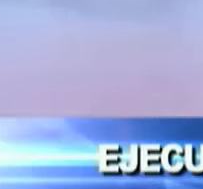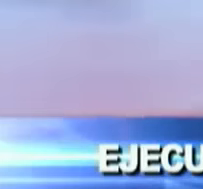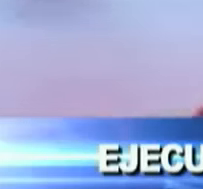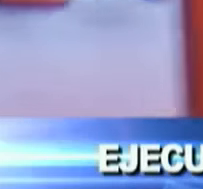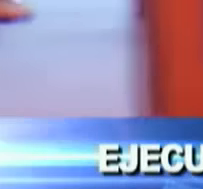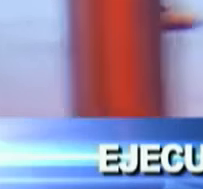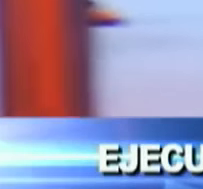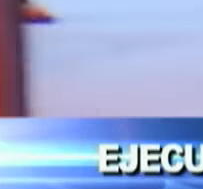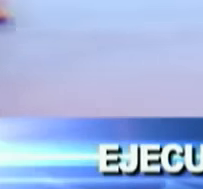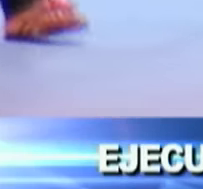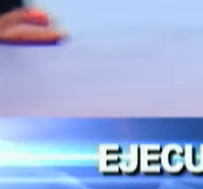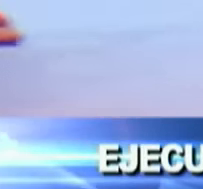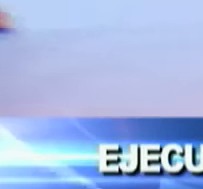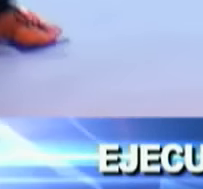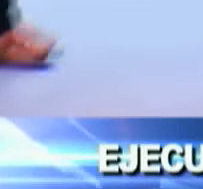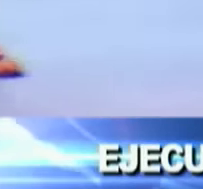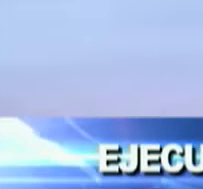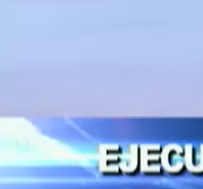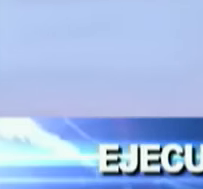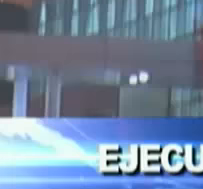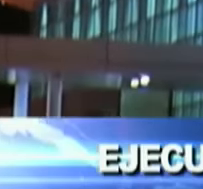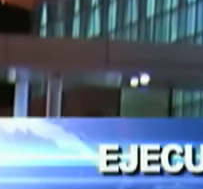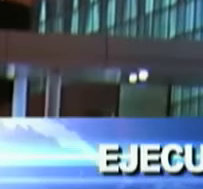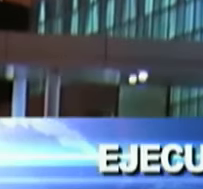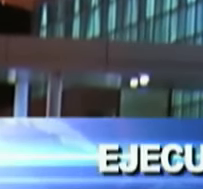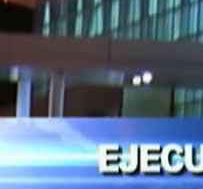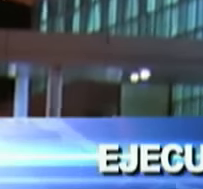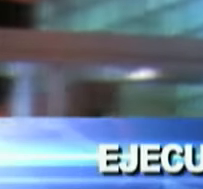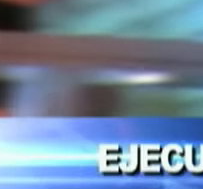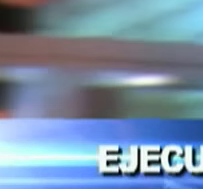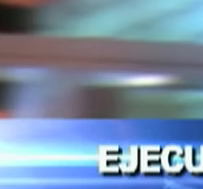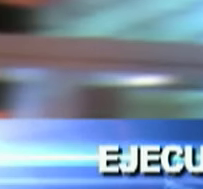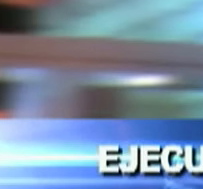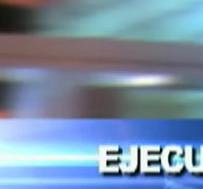vivo desde el lugar de los hechos.